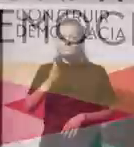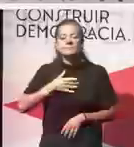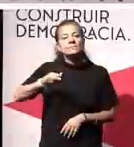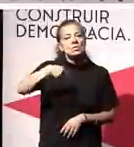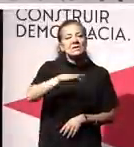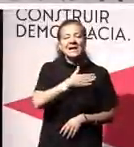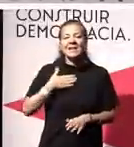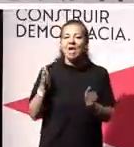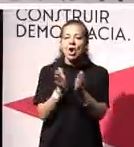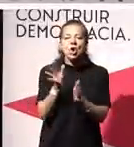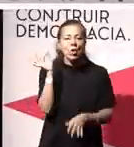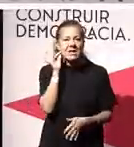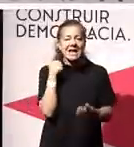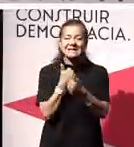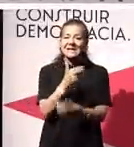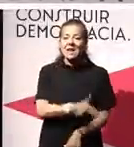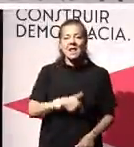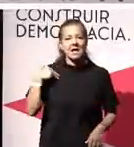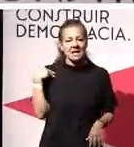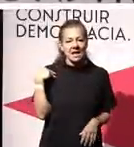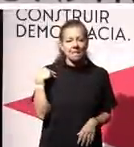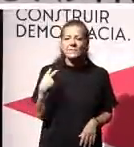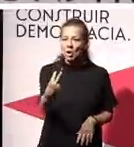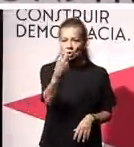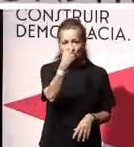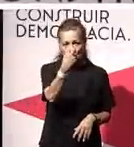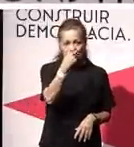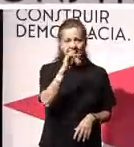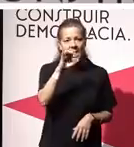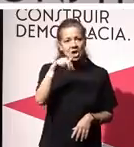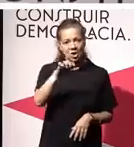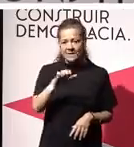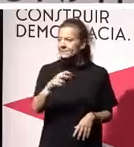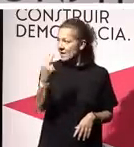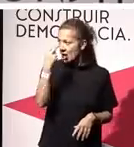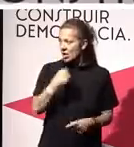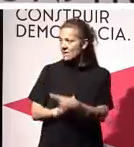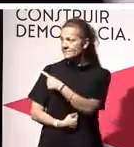querida compañera y secretaria general, Yone Belarra.